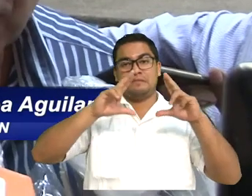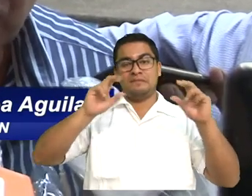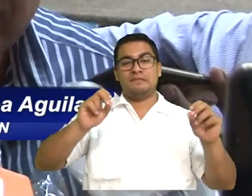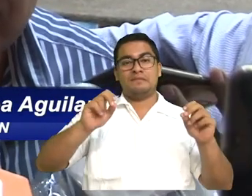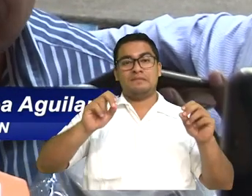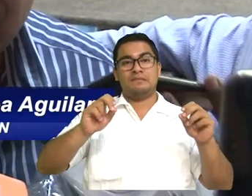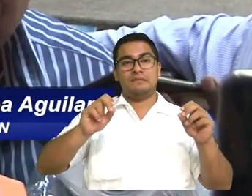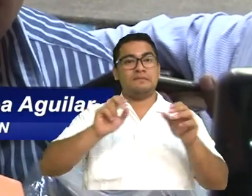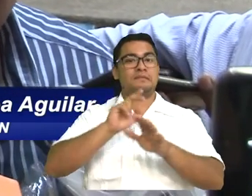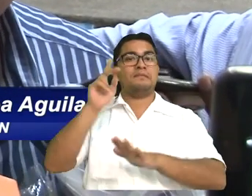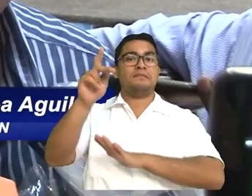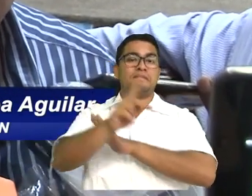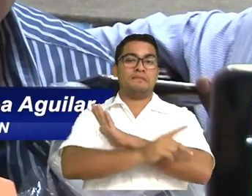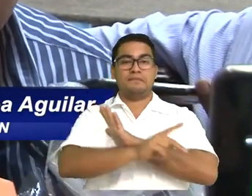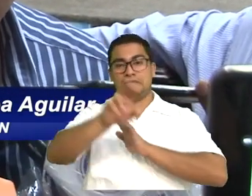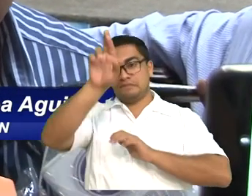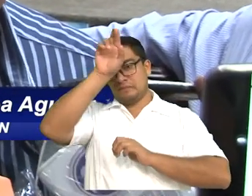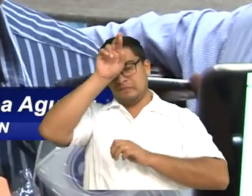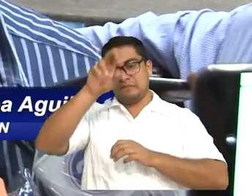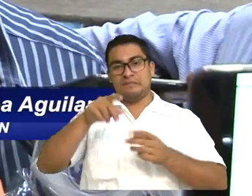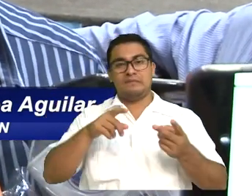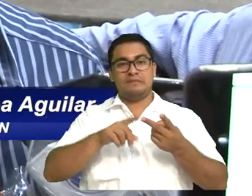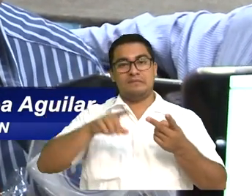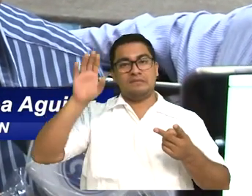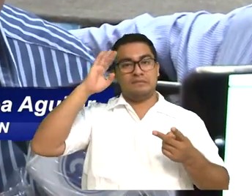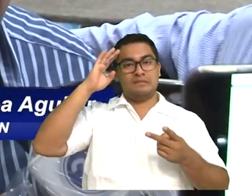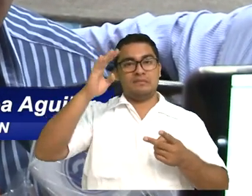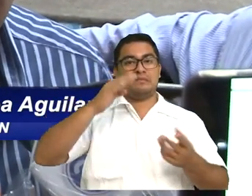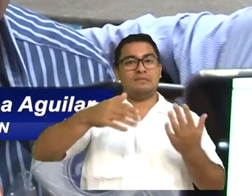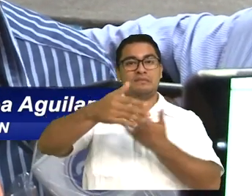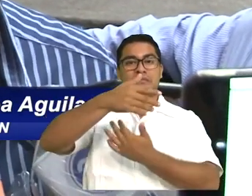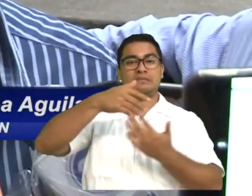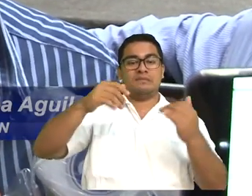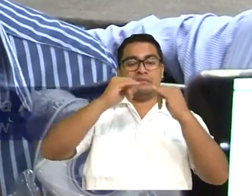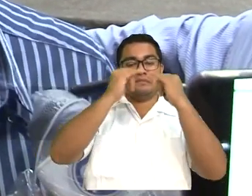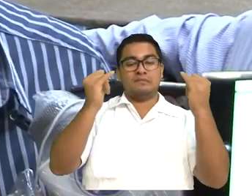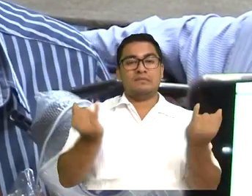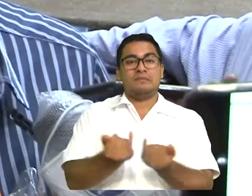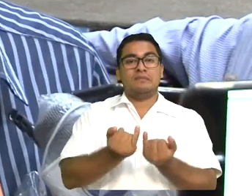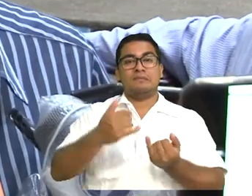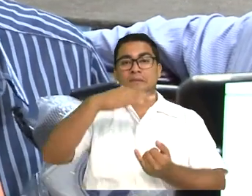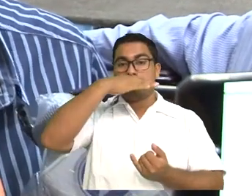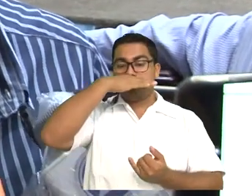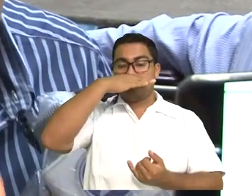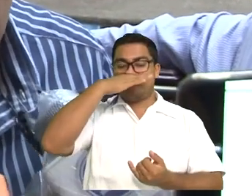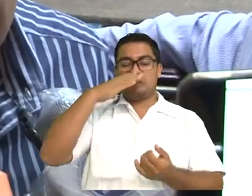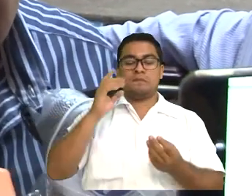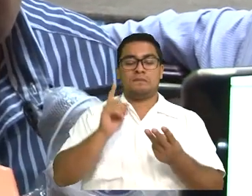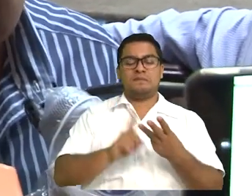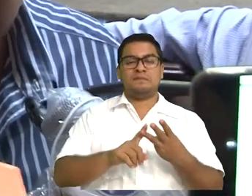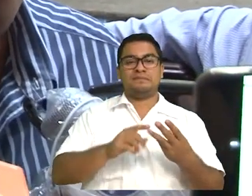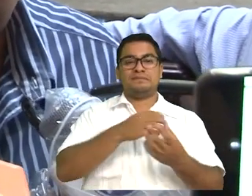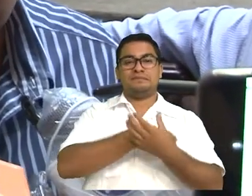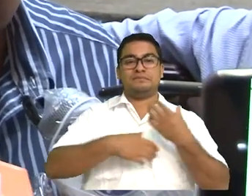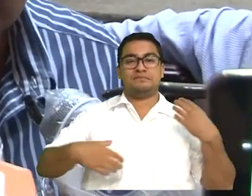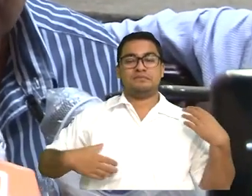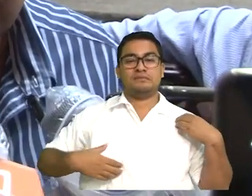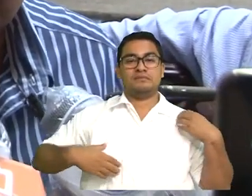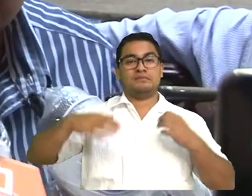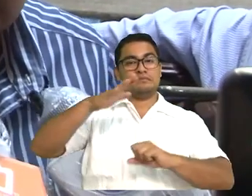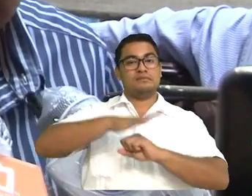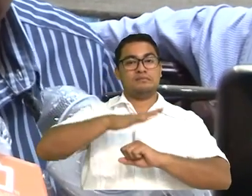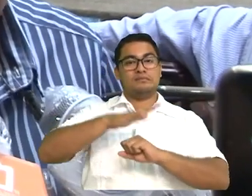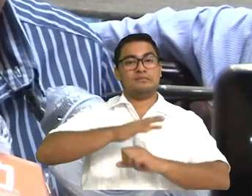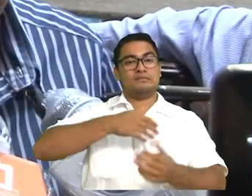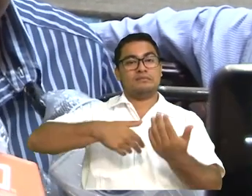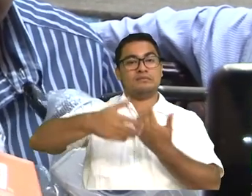Socialistas Soviéticas, jefe del Departamento de Relaciones Internacionales del Frente Sandinista, presidente de la Comisión del Exterior,